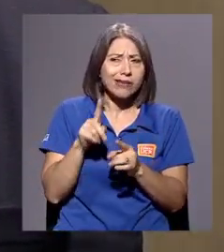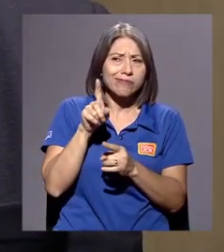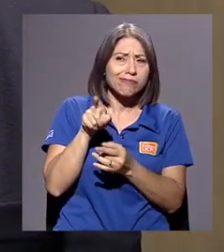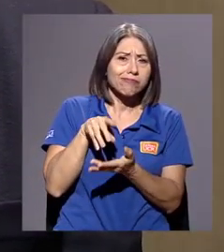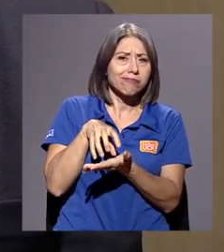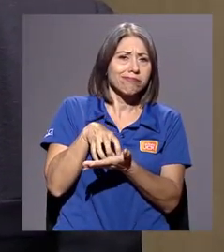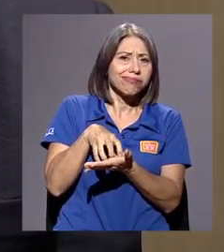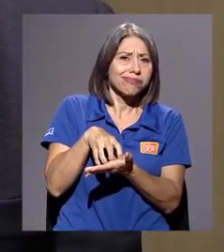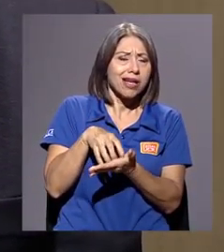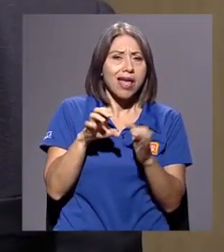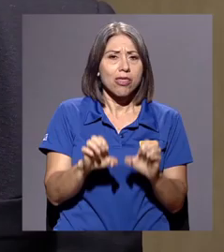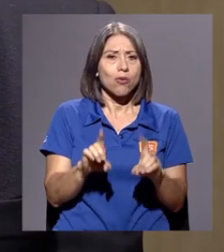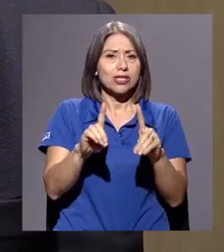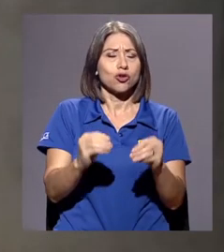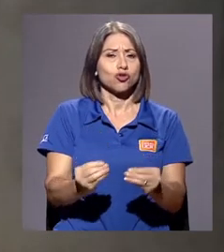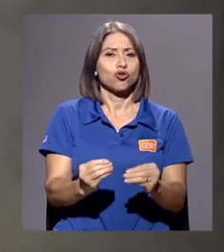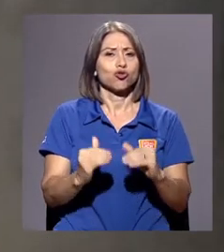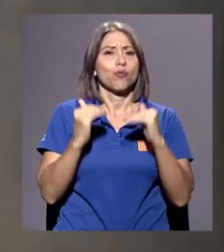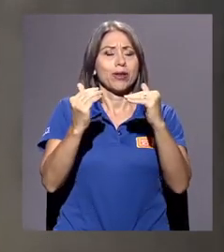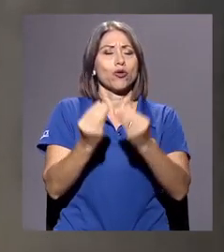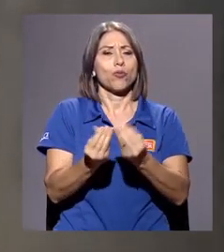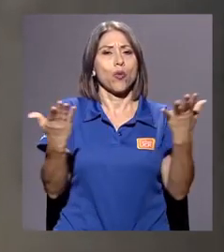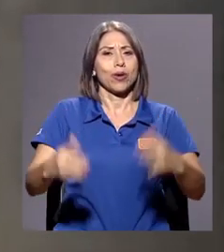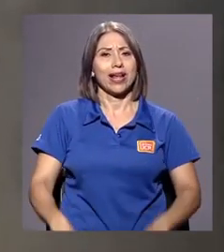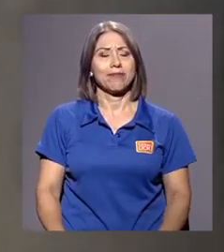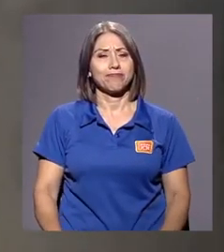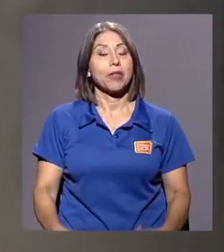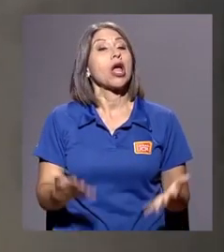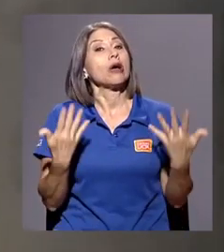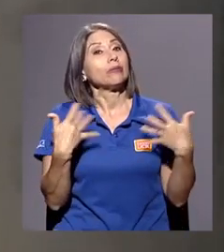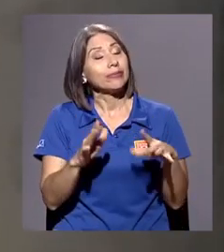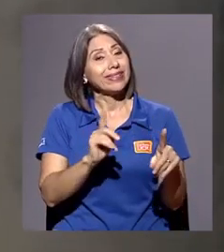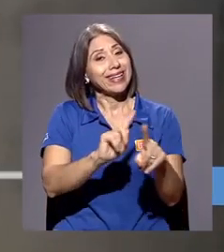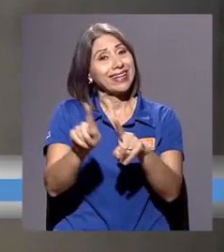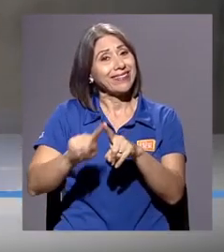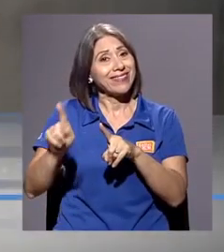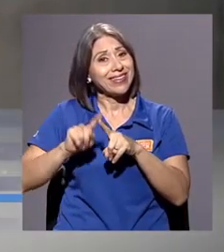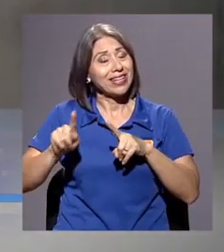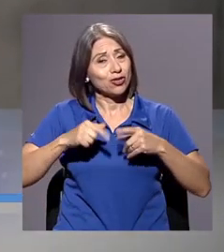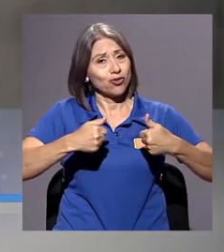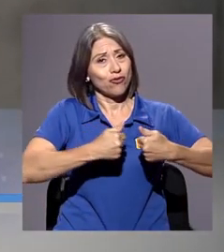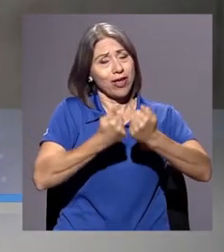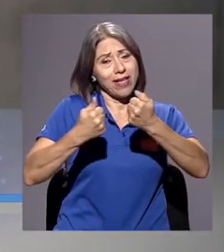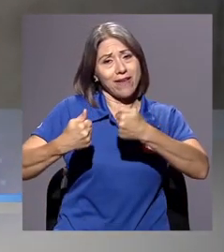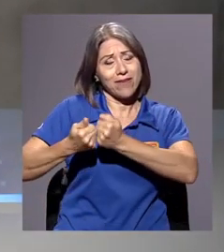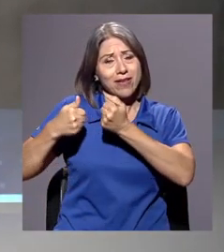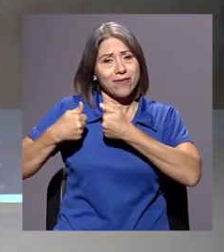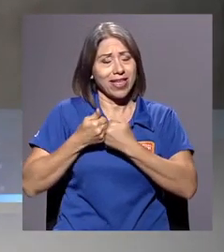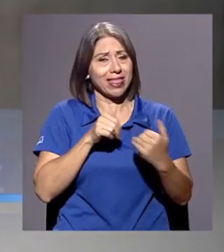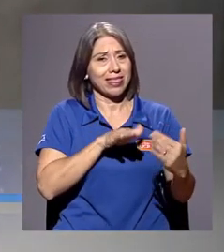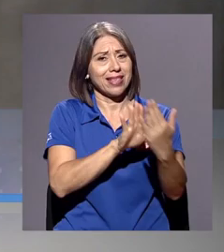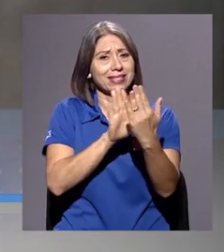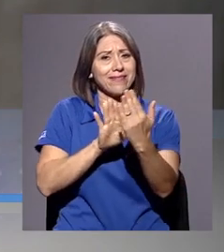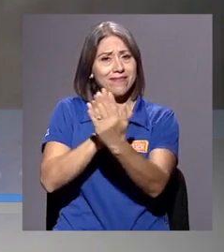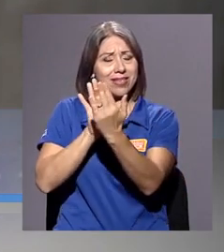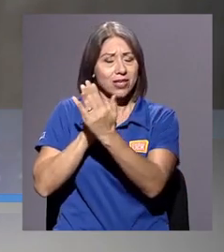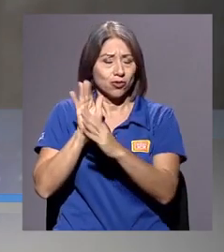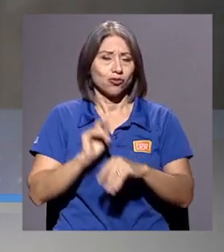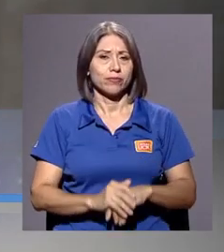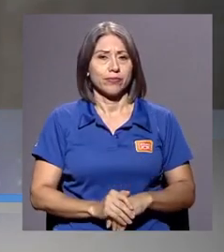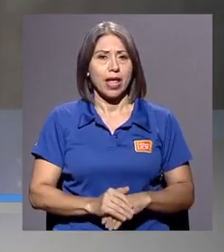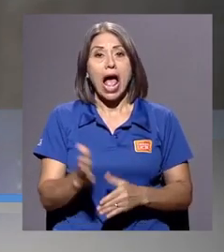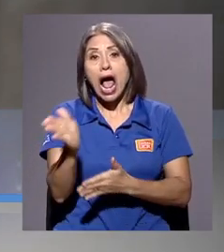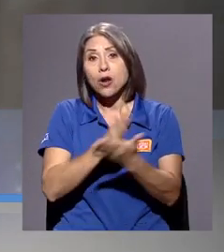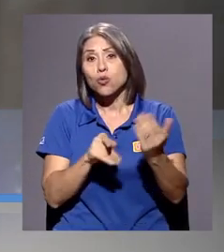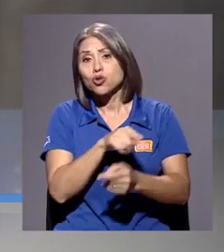la educación superior pública. No hay varios retos en realidad que la universidad debe enfrentar y desafíos. Algunos de ellos tienen que